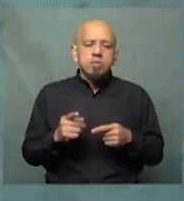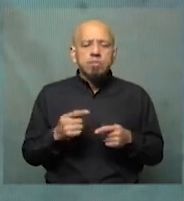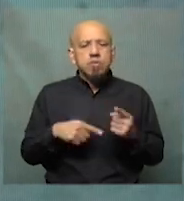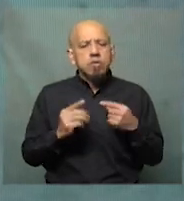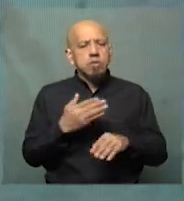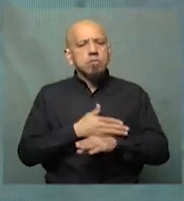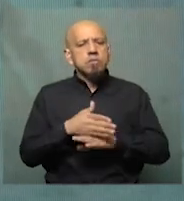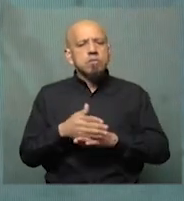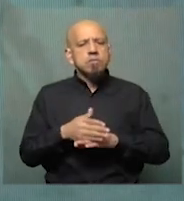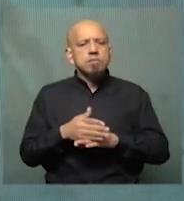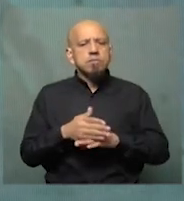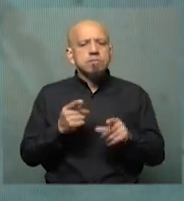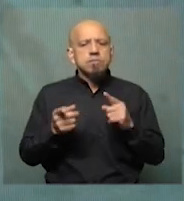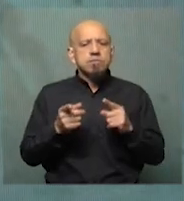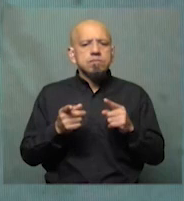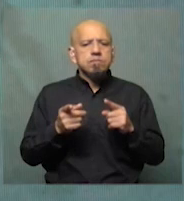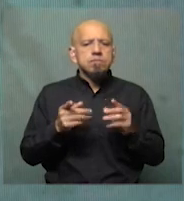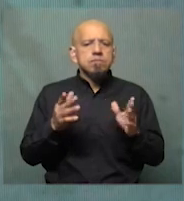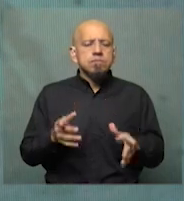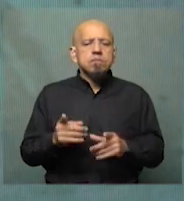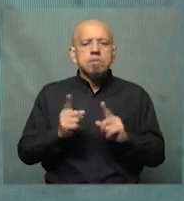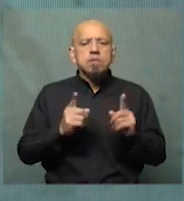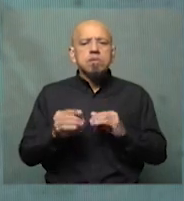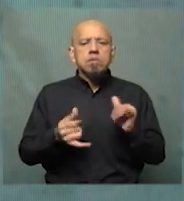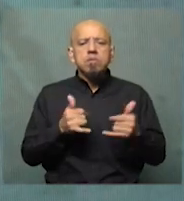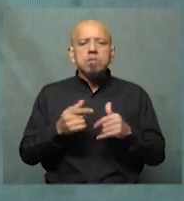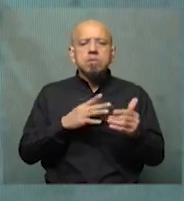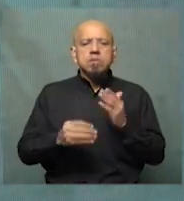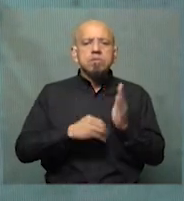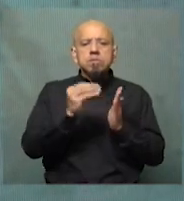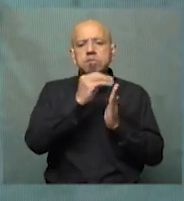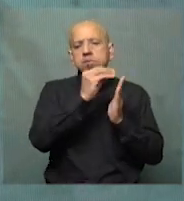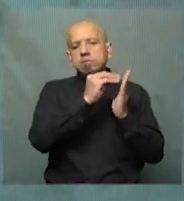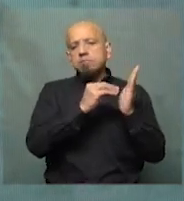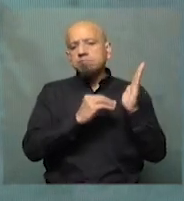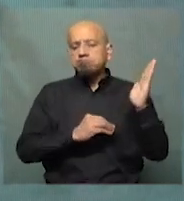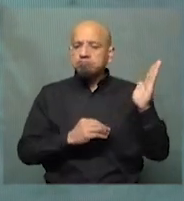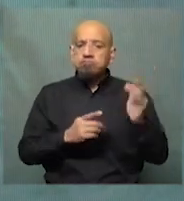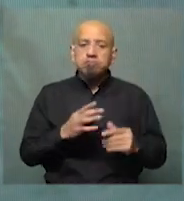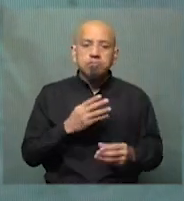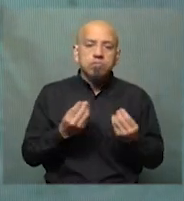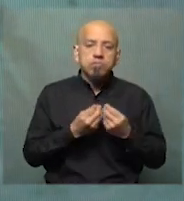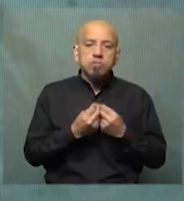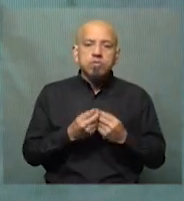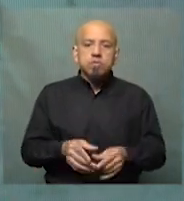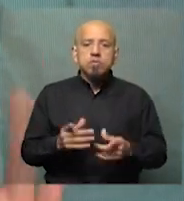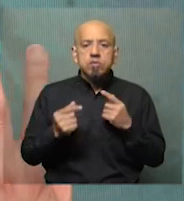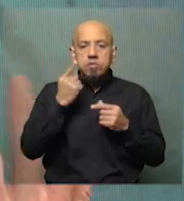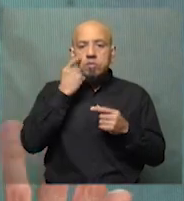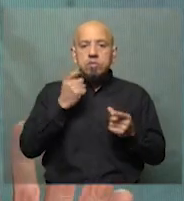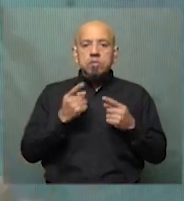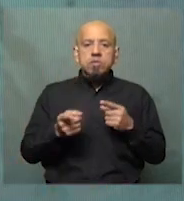fue una cuestión de empezar a recopilar posibles juegos y se generó una lista kilométrica. Y empezamos también a ver